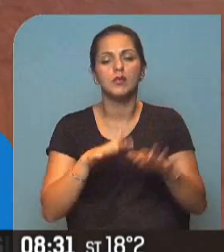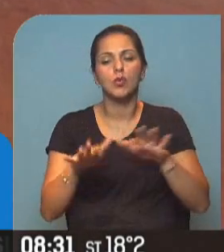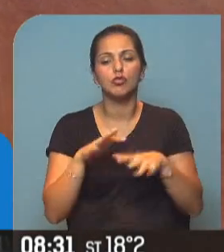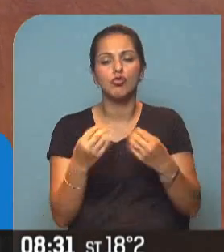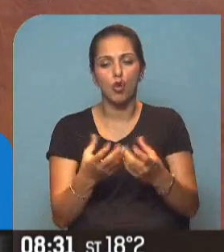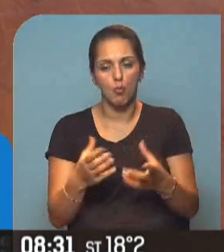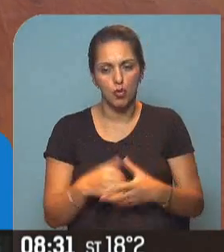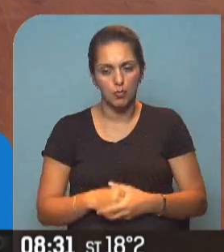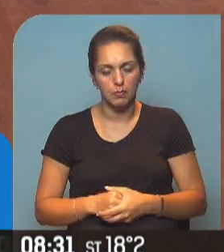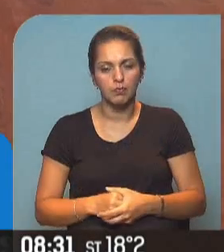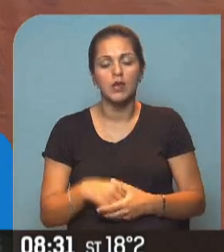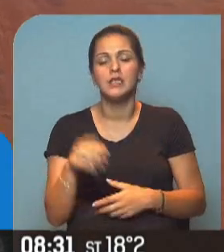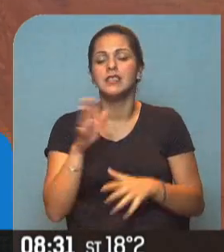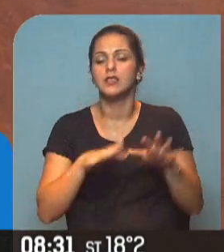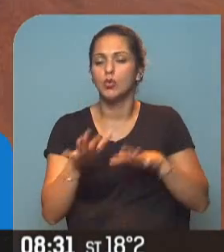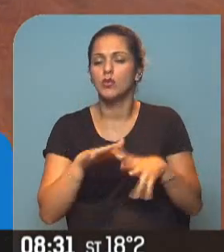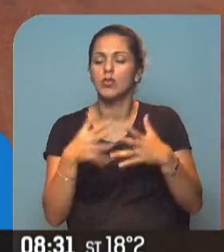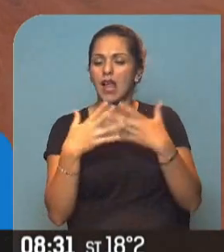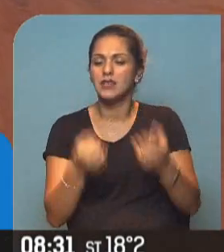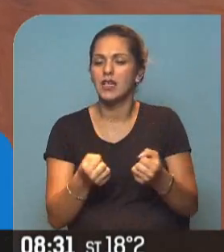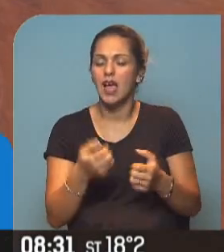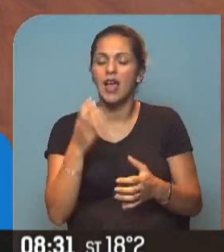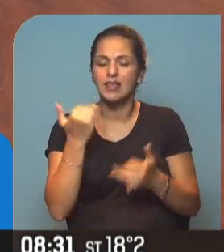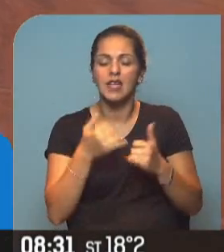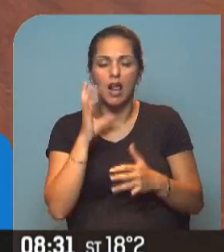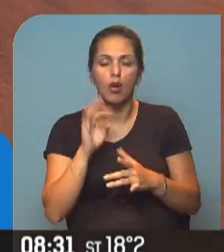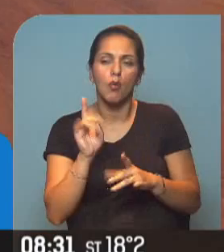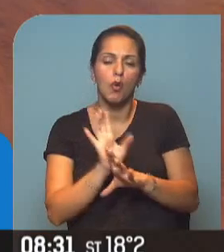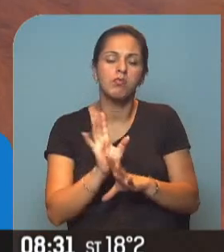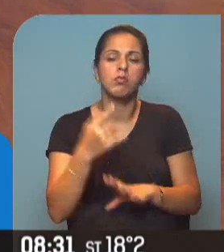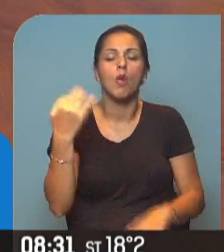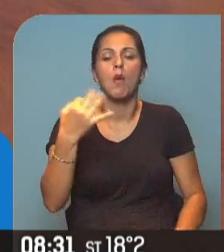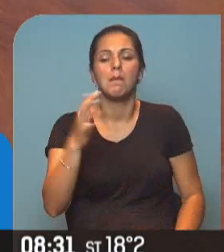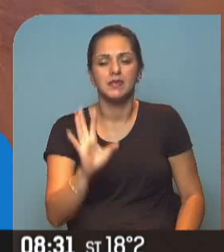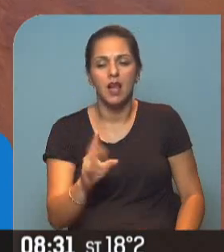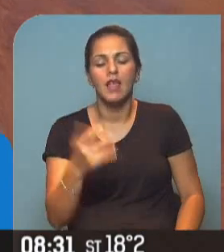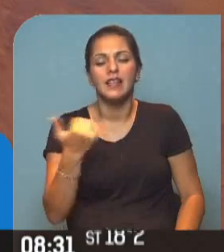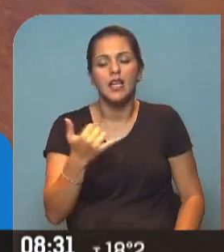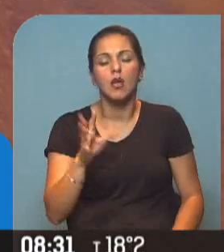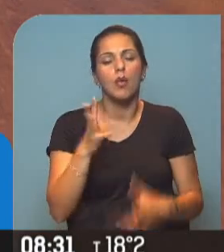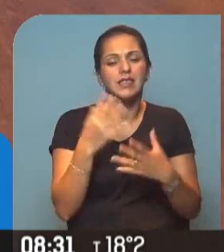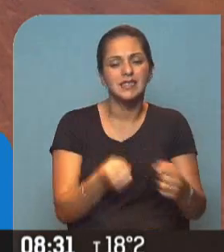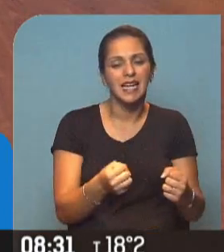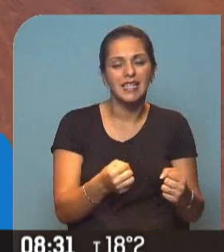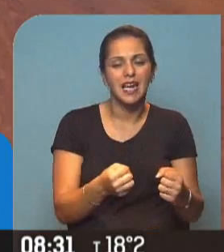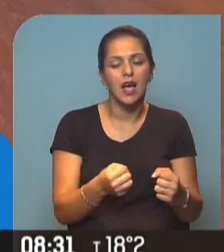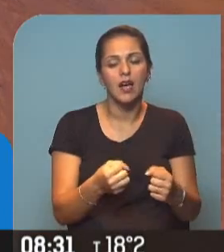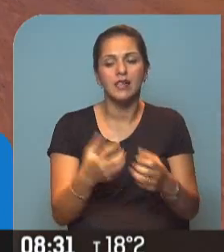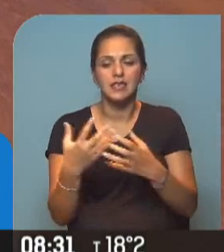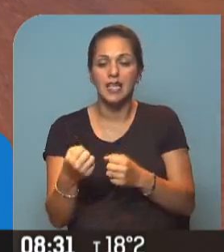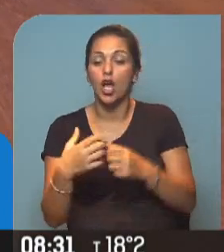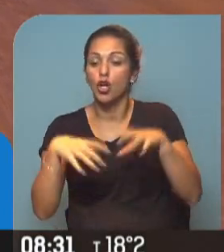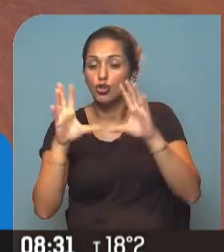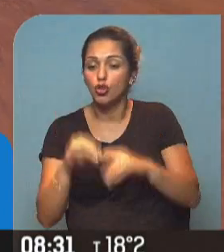donde la sequía la sequía tiene una particularidad tiene una sequía toda toda la